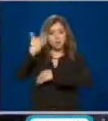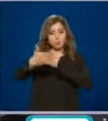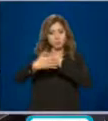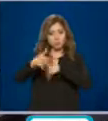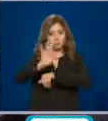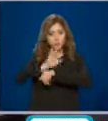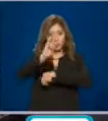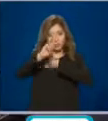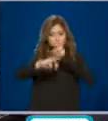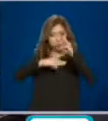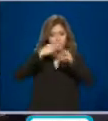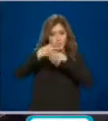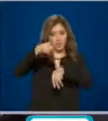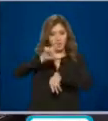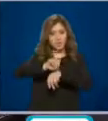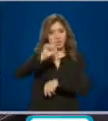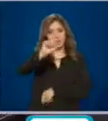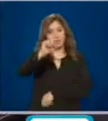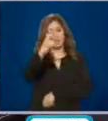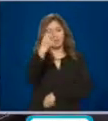estreno mundial el 22 de agosto.